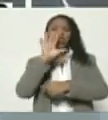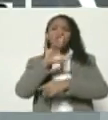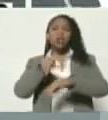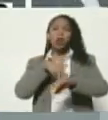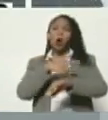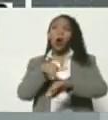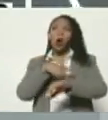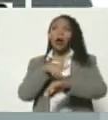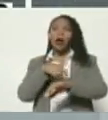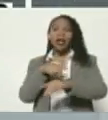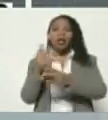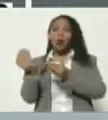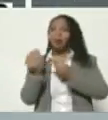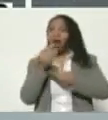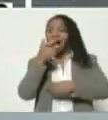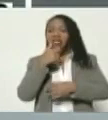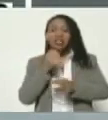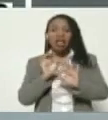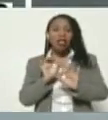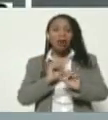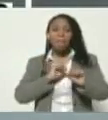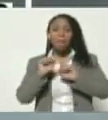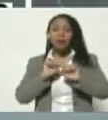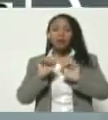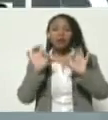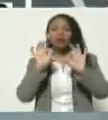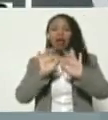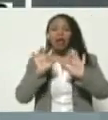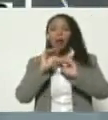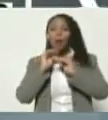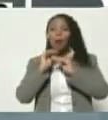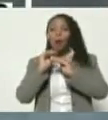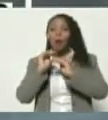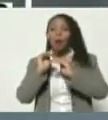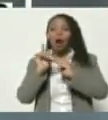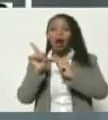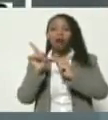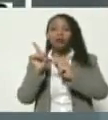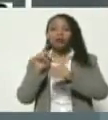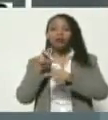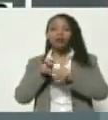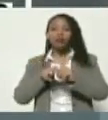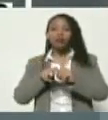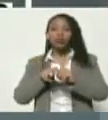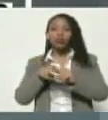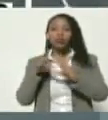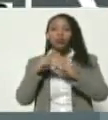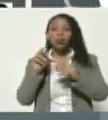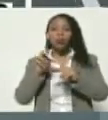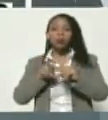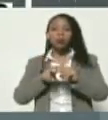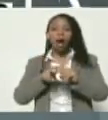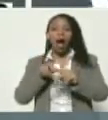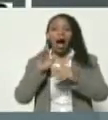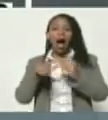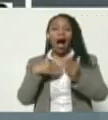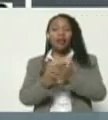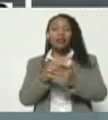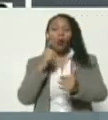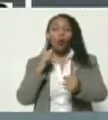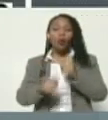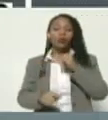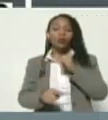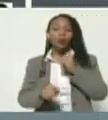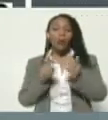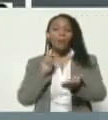llevé ni una galletita, 5 horas y media y no se movió nadie. Todos ahí sentados y todas sentadas hasta el último minuto de